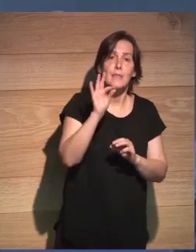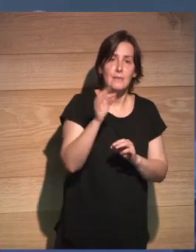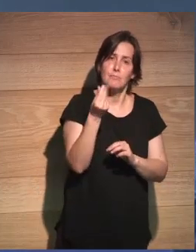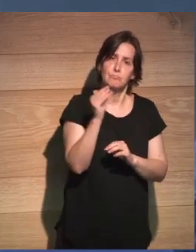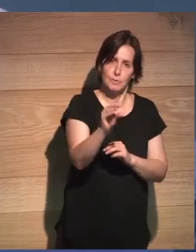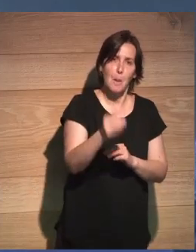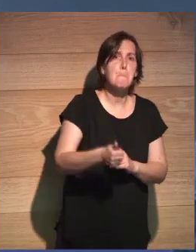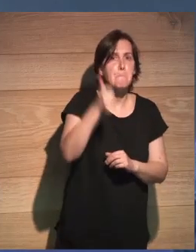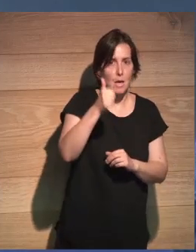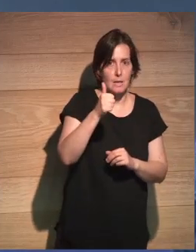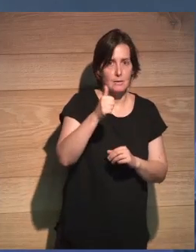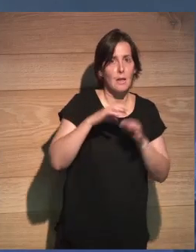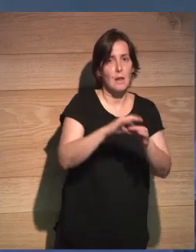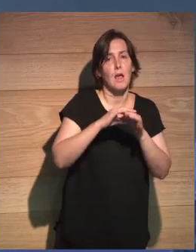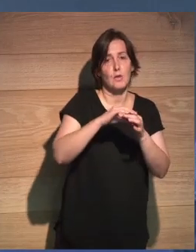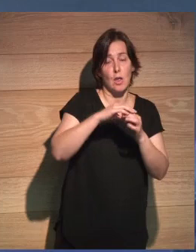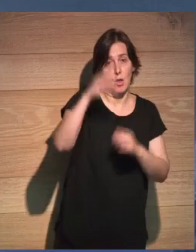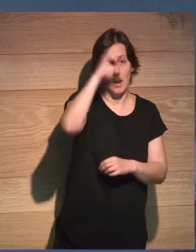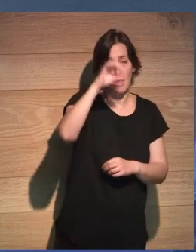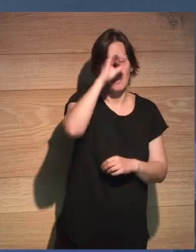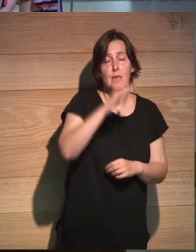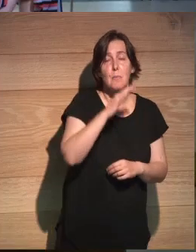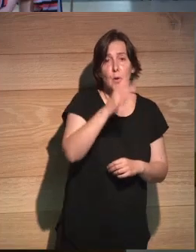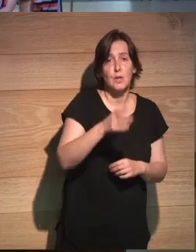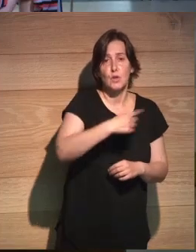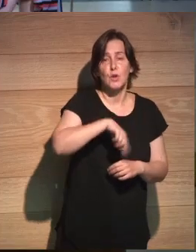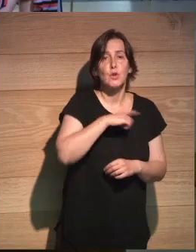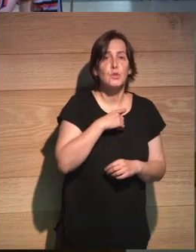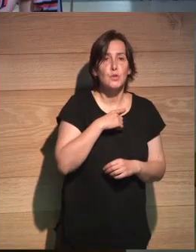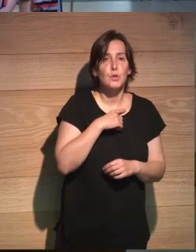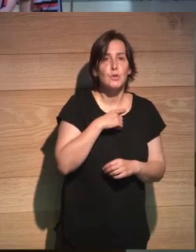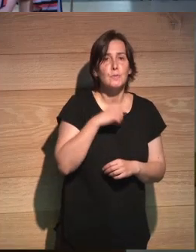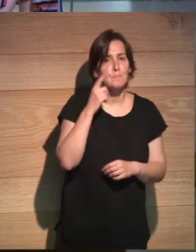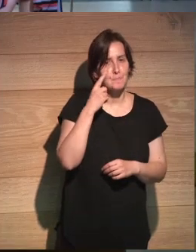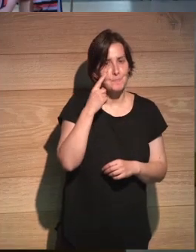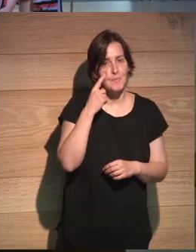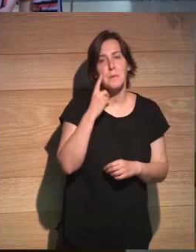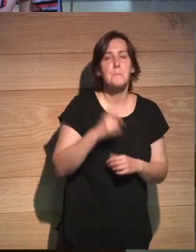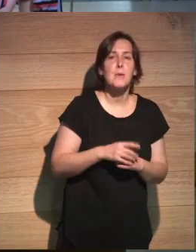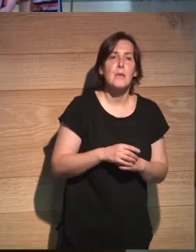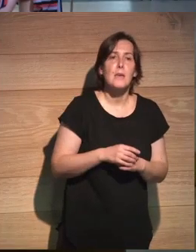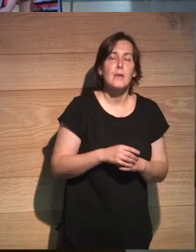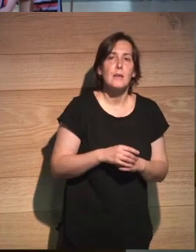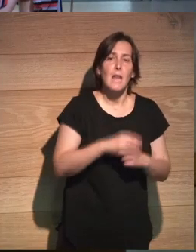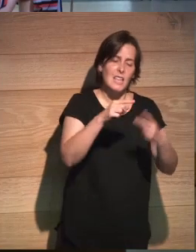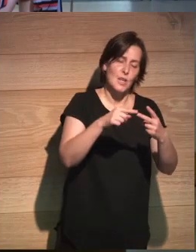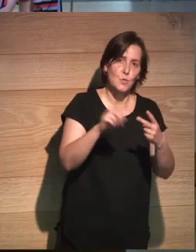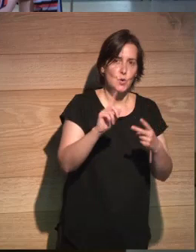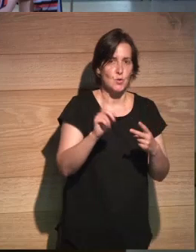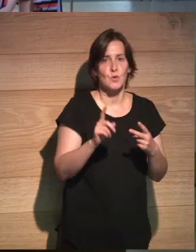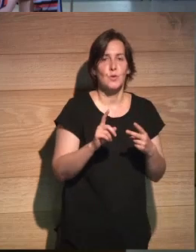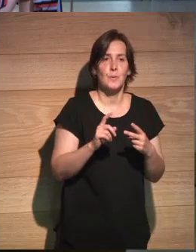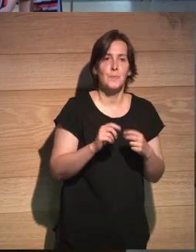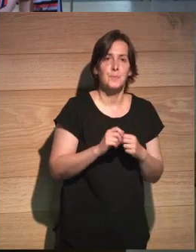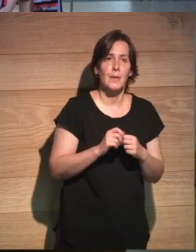más dinero en la ciencia. Por lo tanto, creo que no debemos perder de vista este segundo, que no es segundo realmente, que acaba